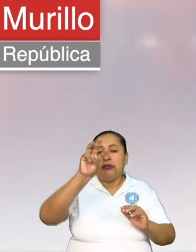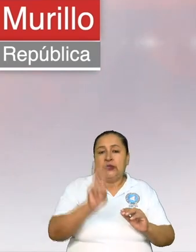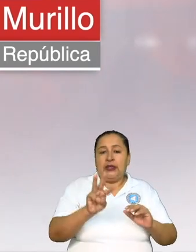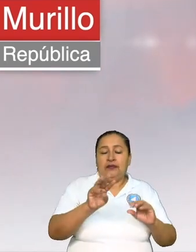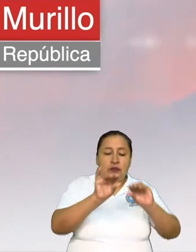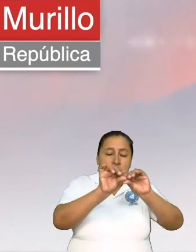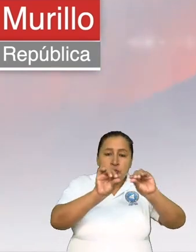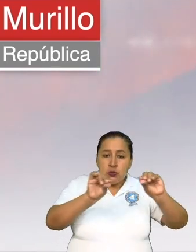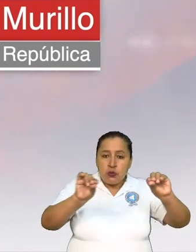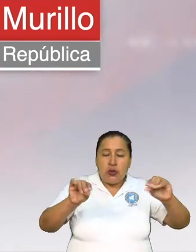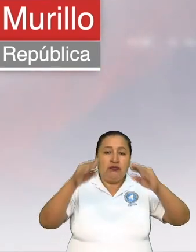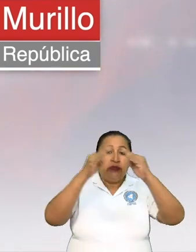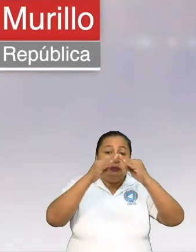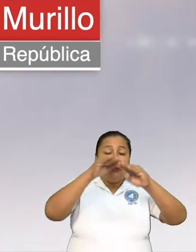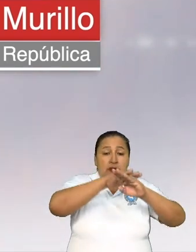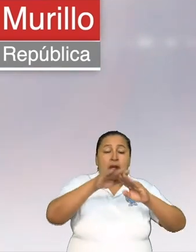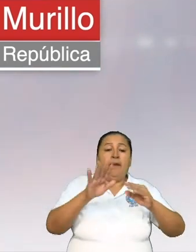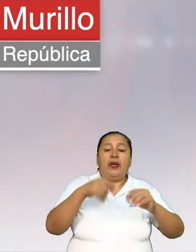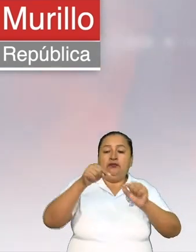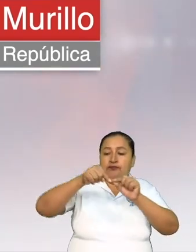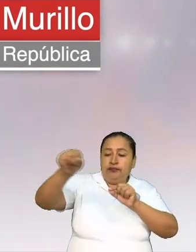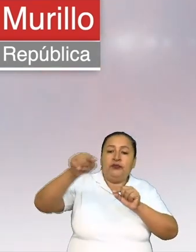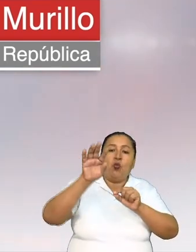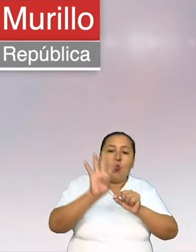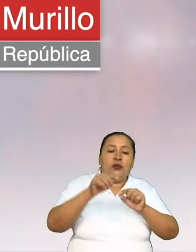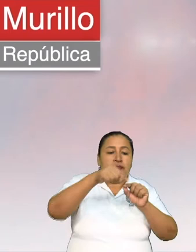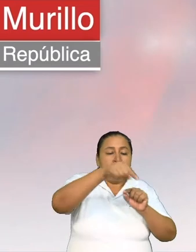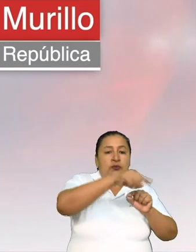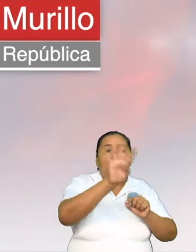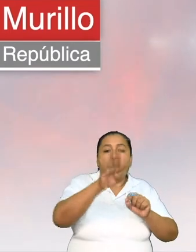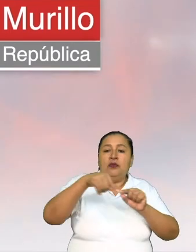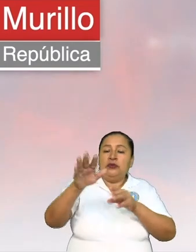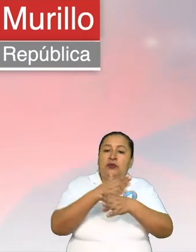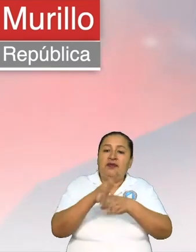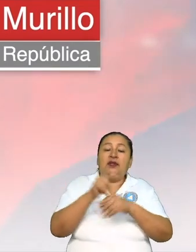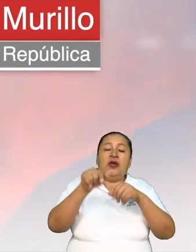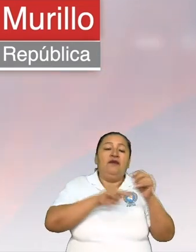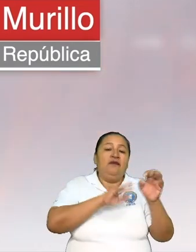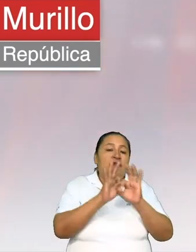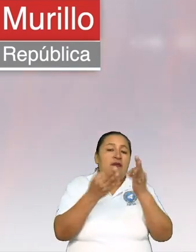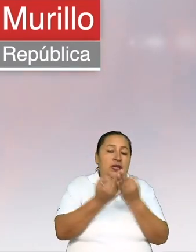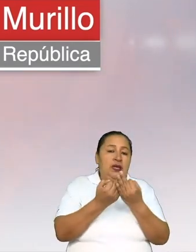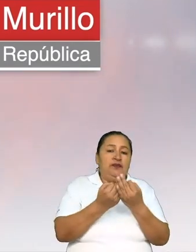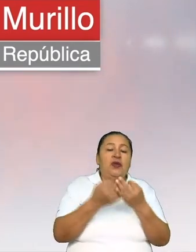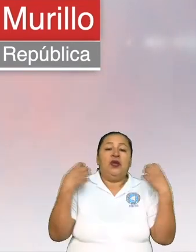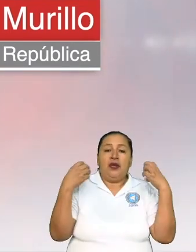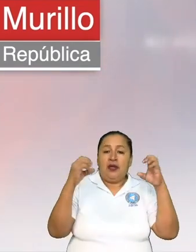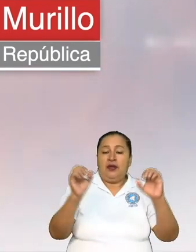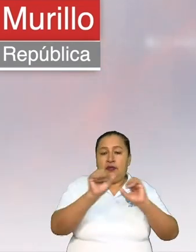13.773 láminas para 4 municipios donde hubo familias afectadas en el Caribe